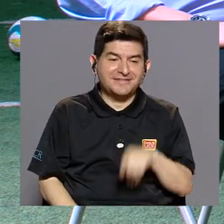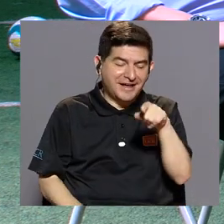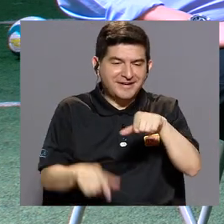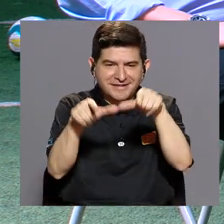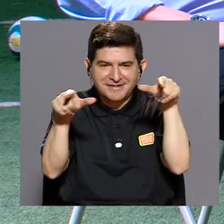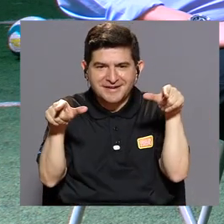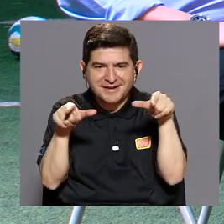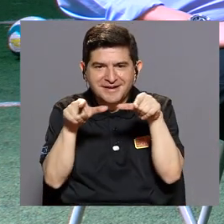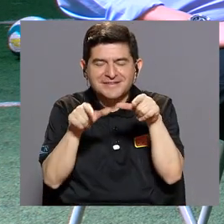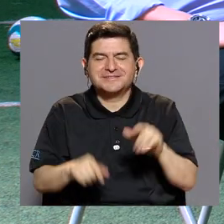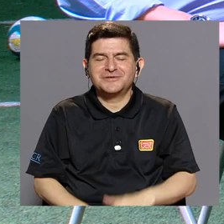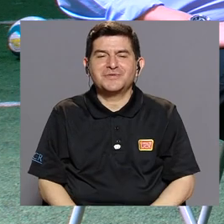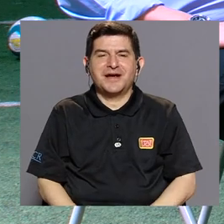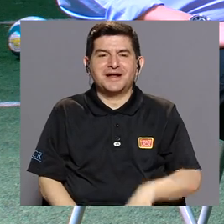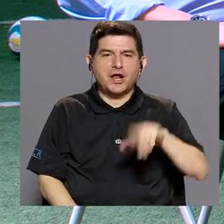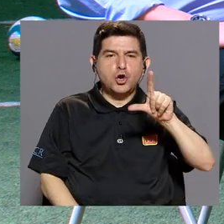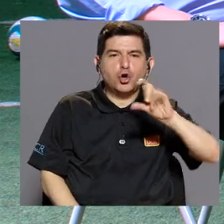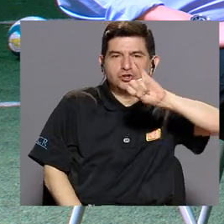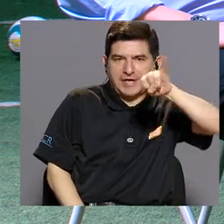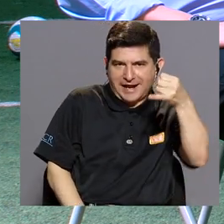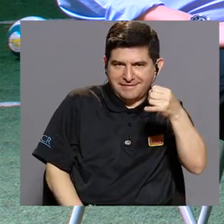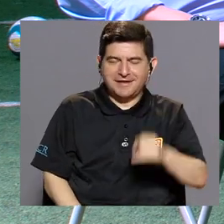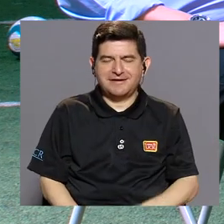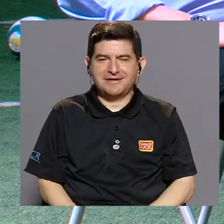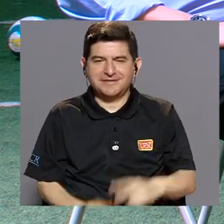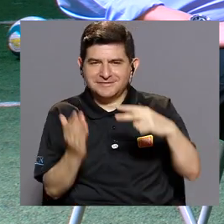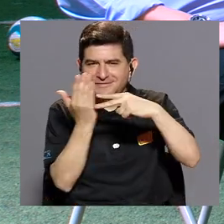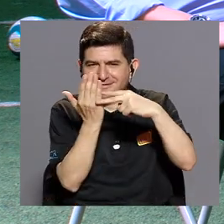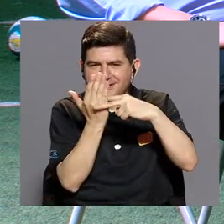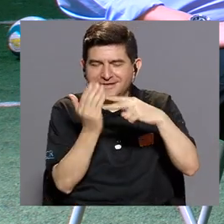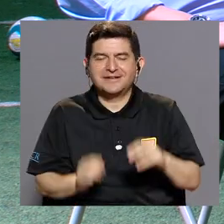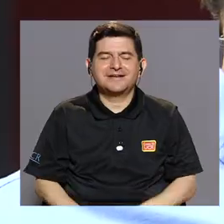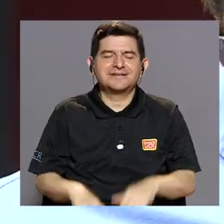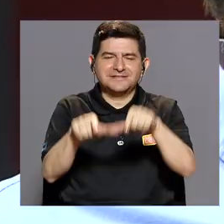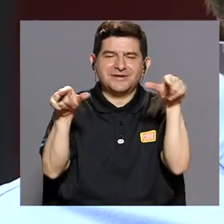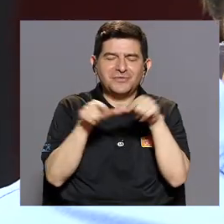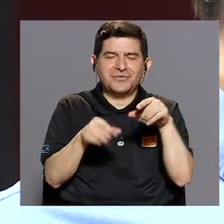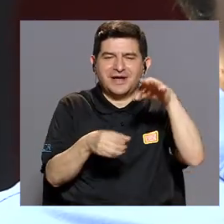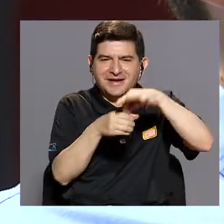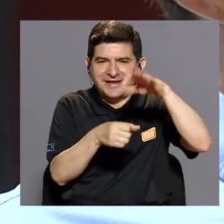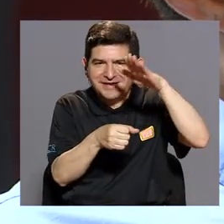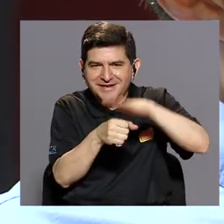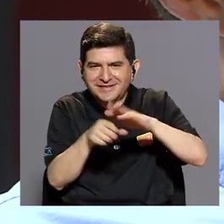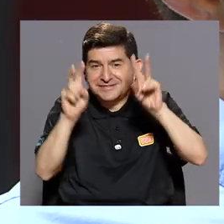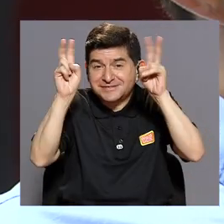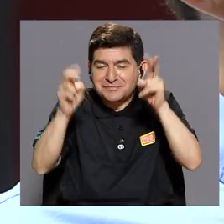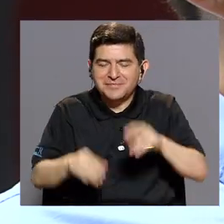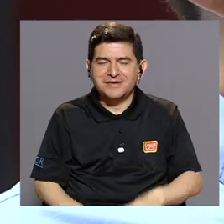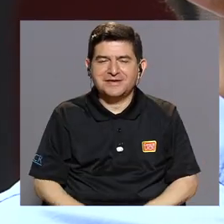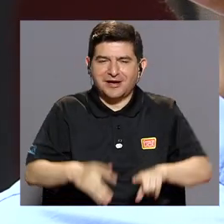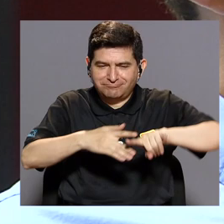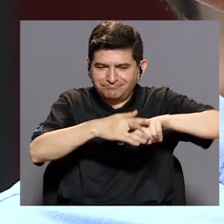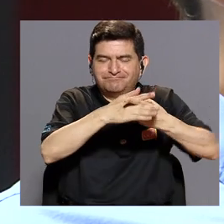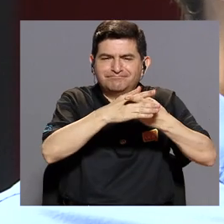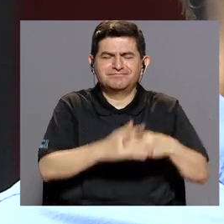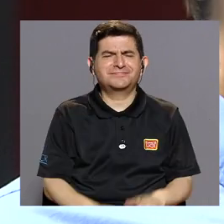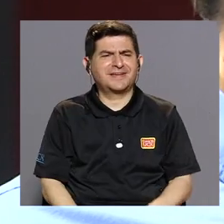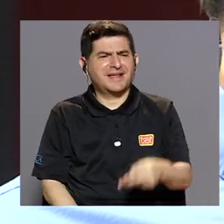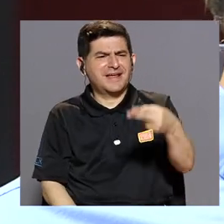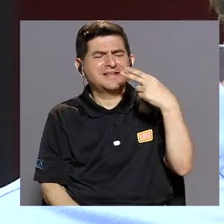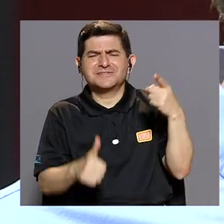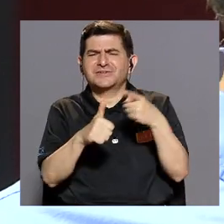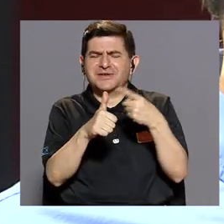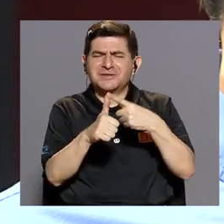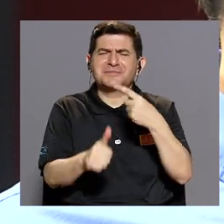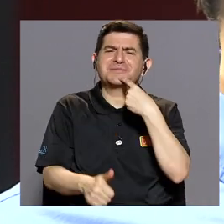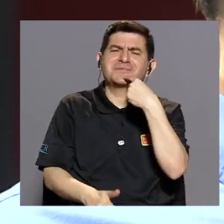fue como ese lugar donde sembramos esa semilla. Me llama mucho la atención de esa historia